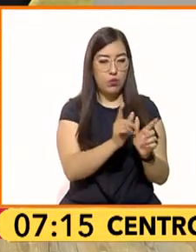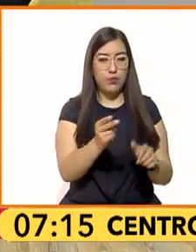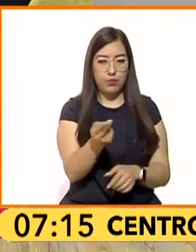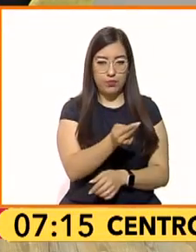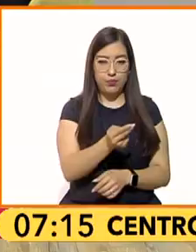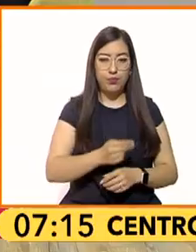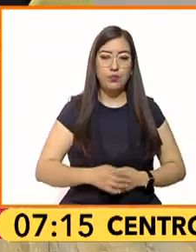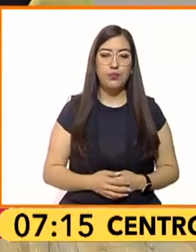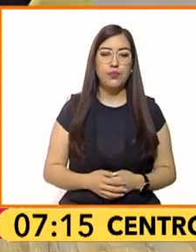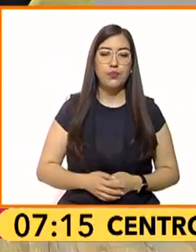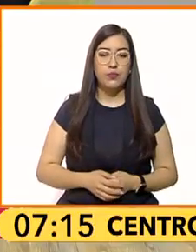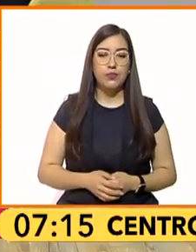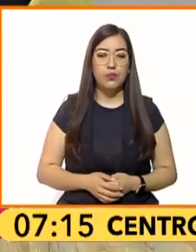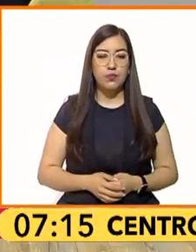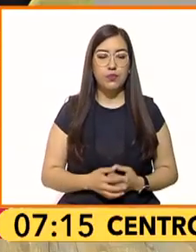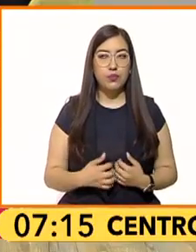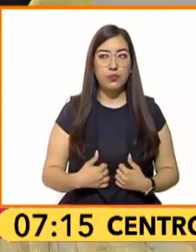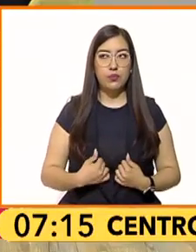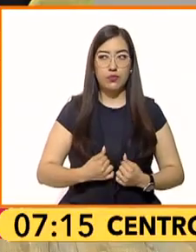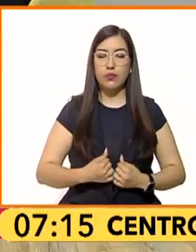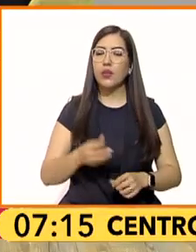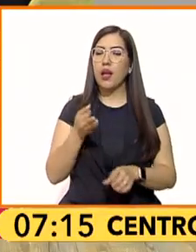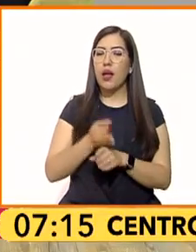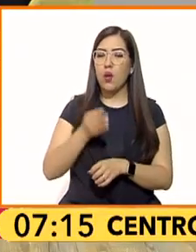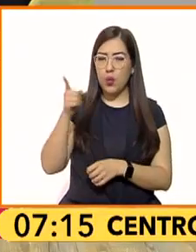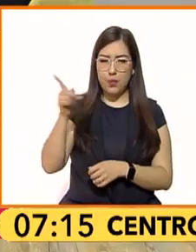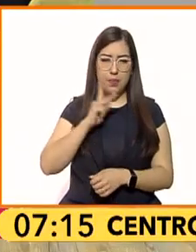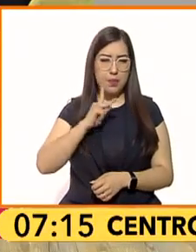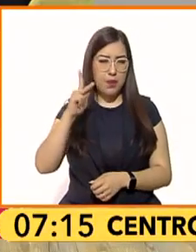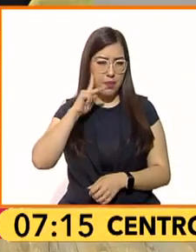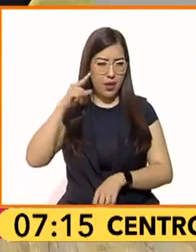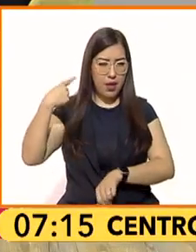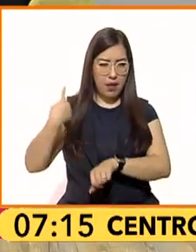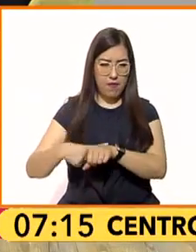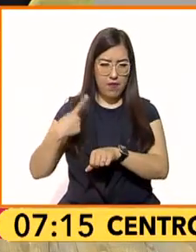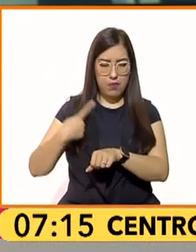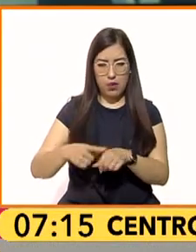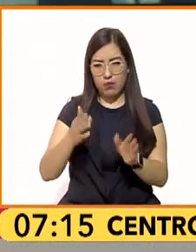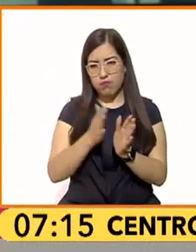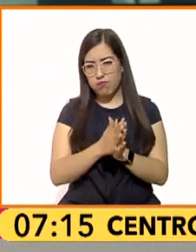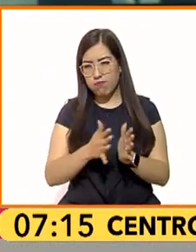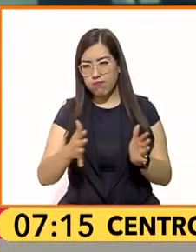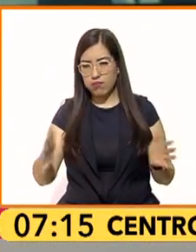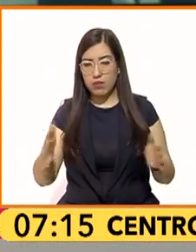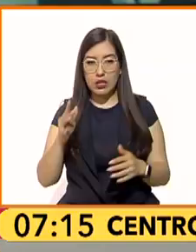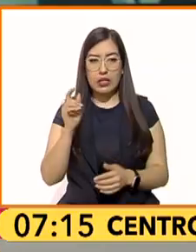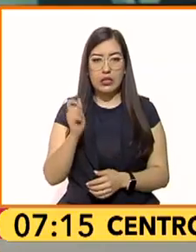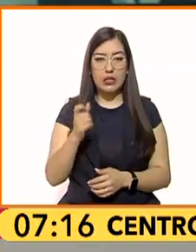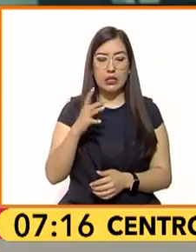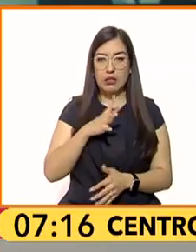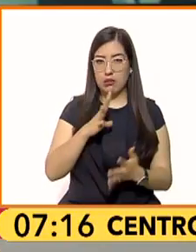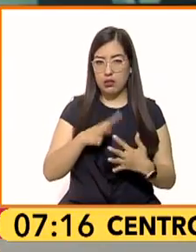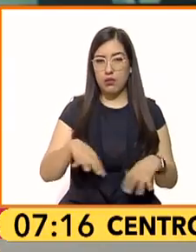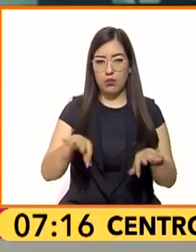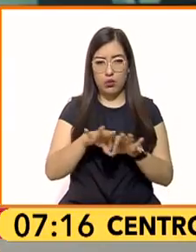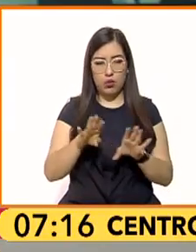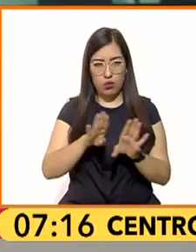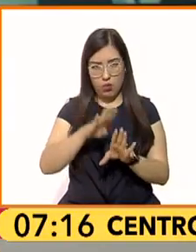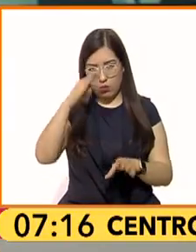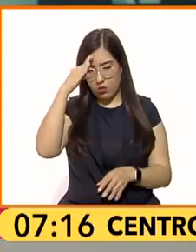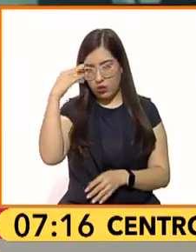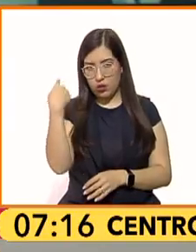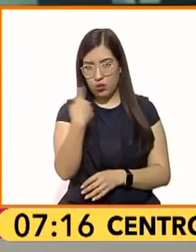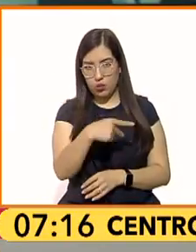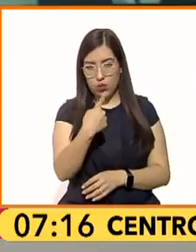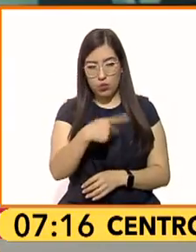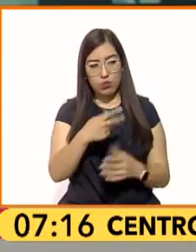En estos momentos, cuando el Papa atraviesa por un problema de salud, pues es inminente pensar en su pontificado y sobre todo sus